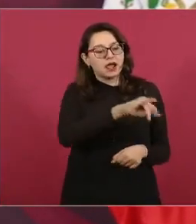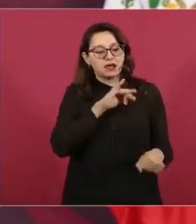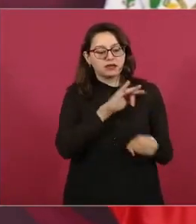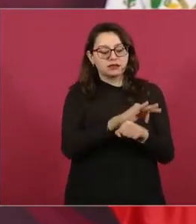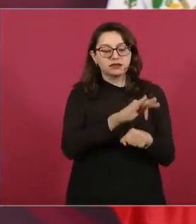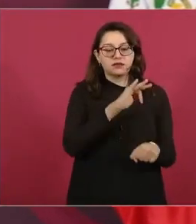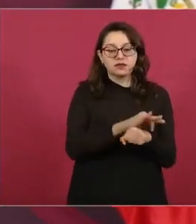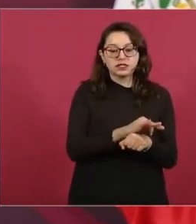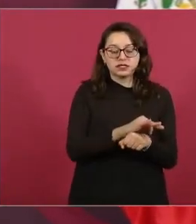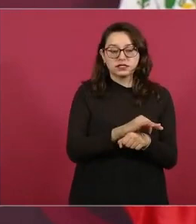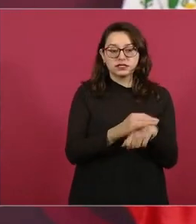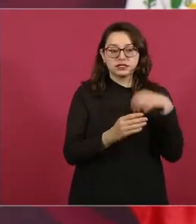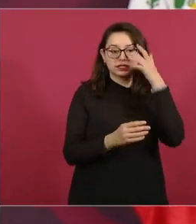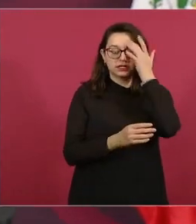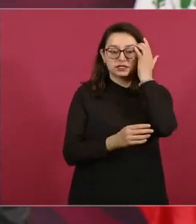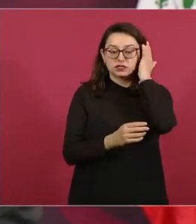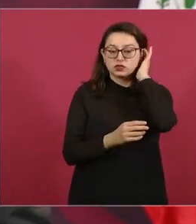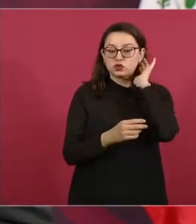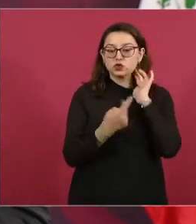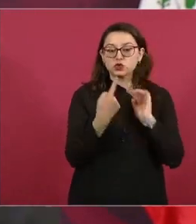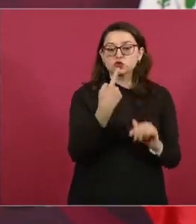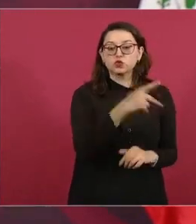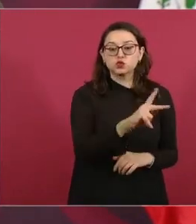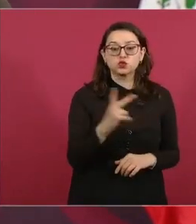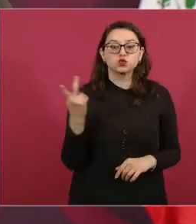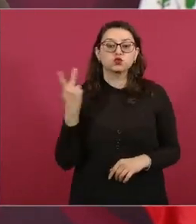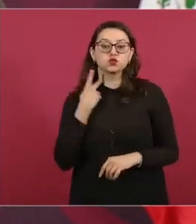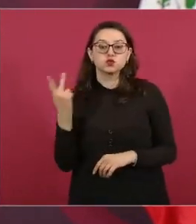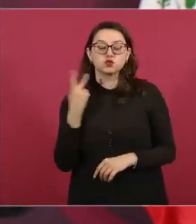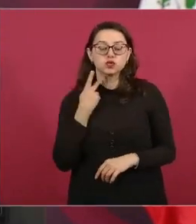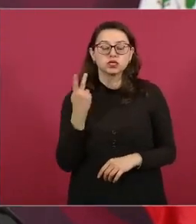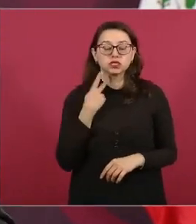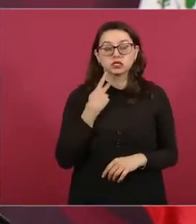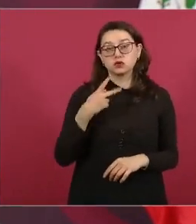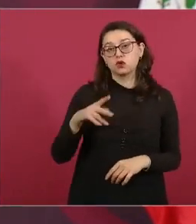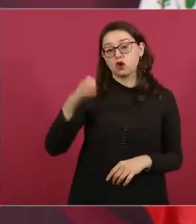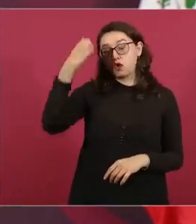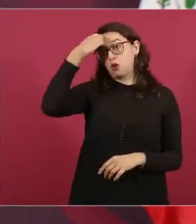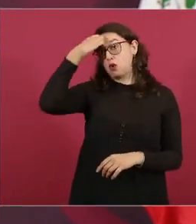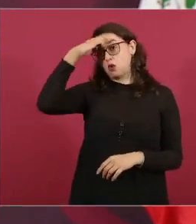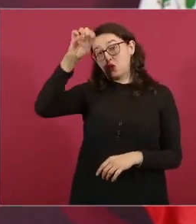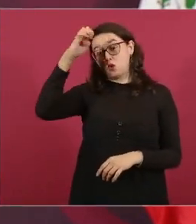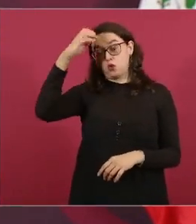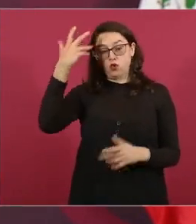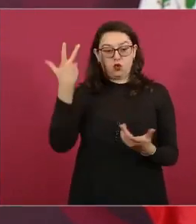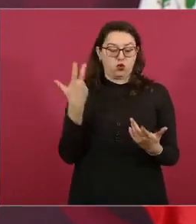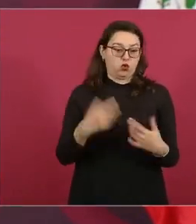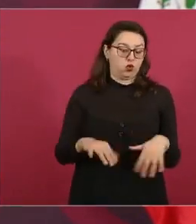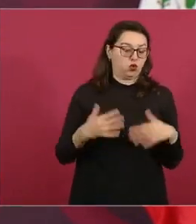para la llamada sociedad política, para los expertos, entre comillas,